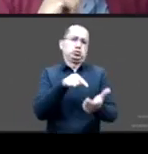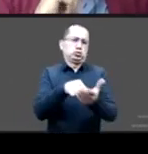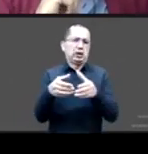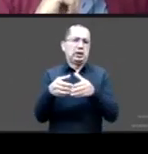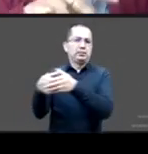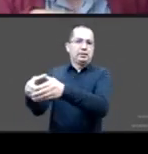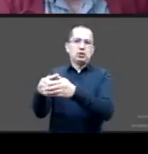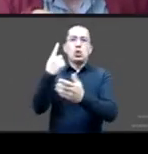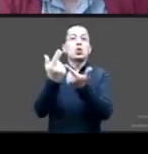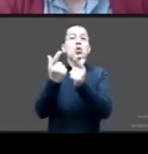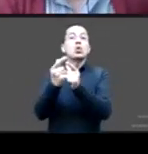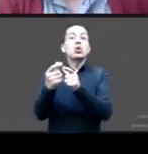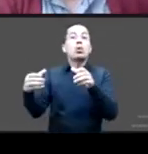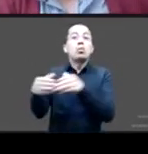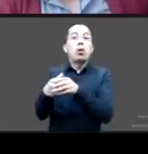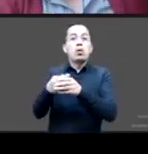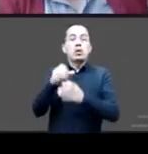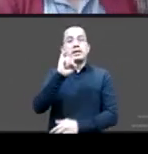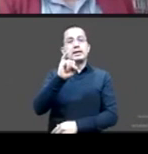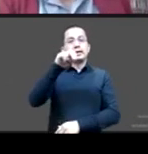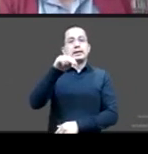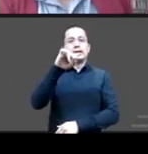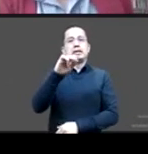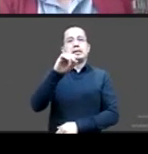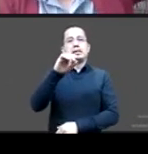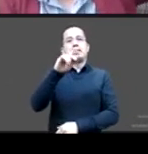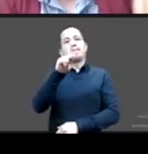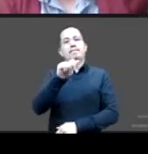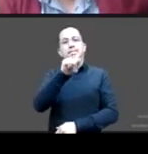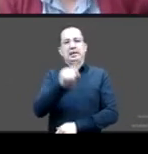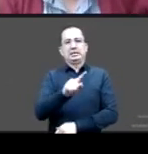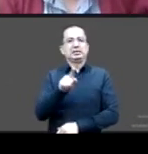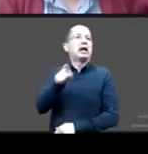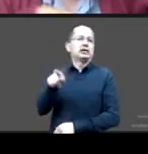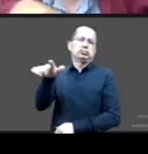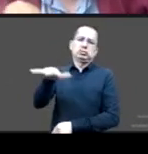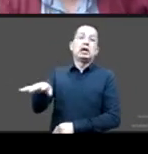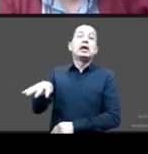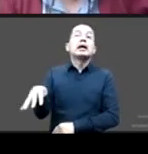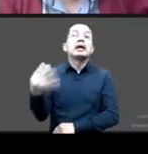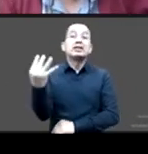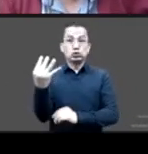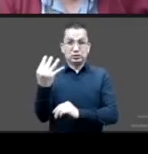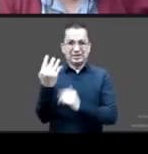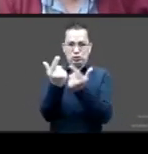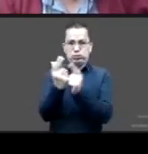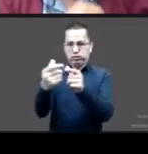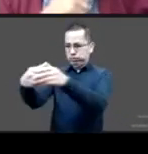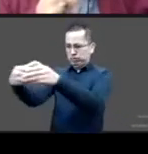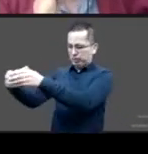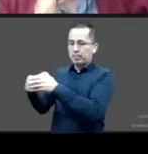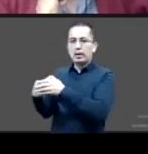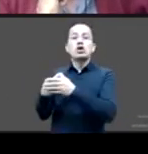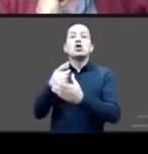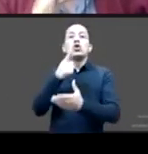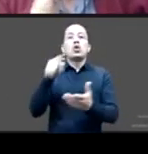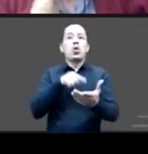organizaciones juveniles en otra zona también del Pacífico, pero aislada de la que vivíamos antes, en una ciudad que se llama Quibdó,